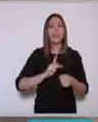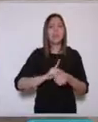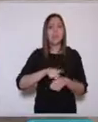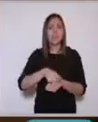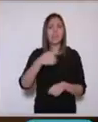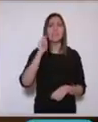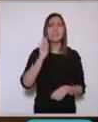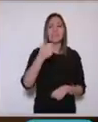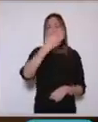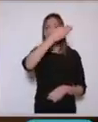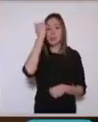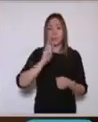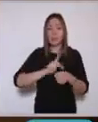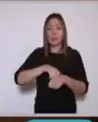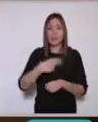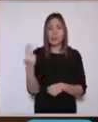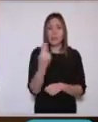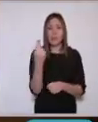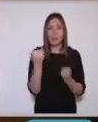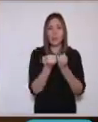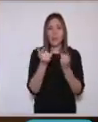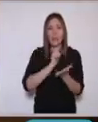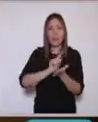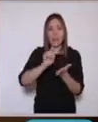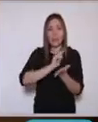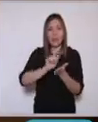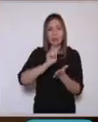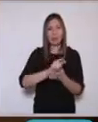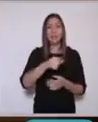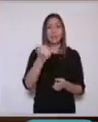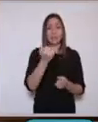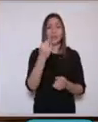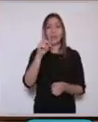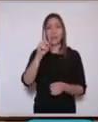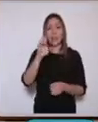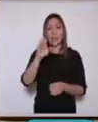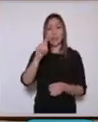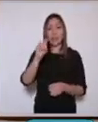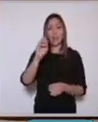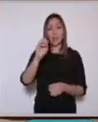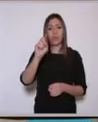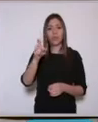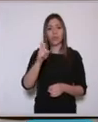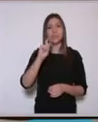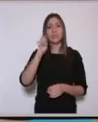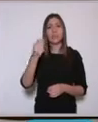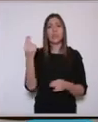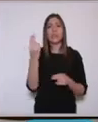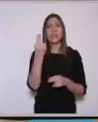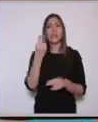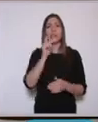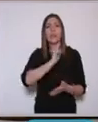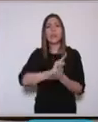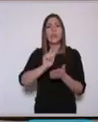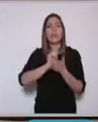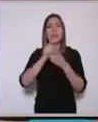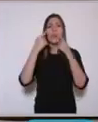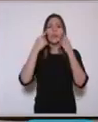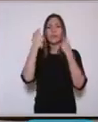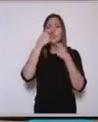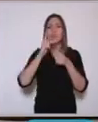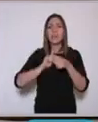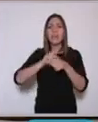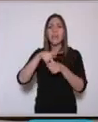un detox. Sí, tu detox es tu momento de desintoxicación. Okay. Desintoxicar la piel por